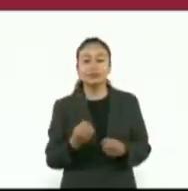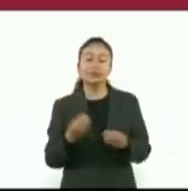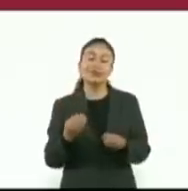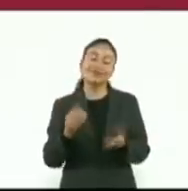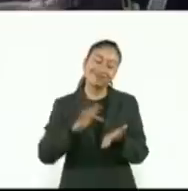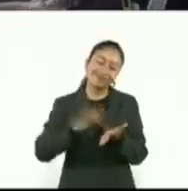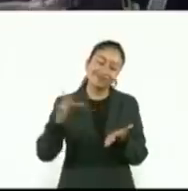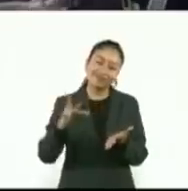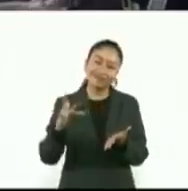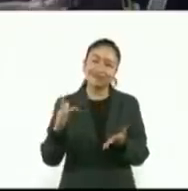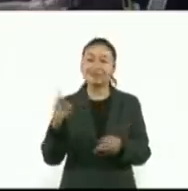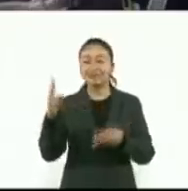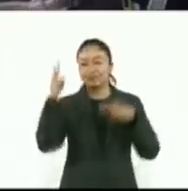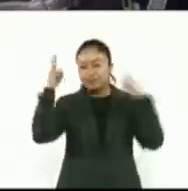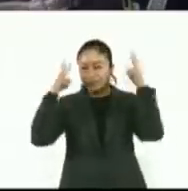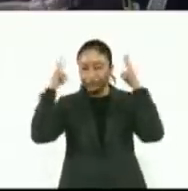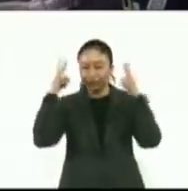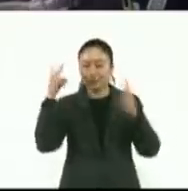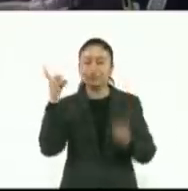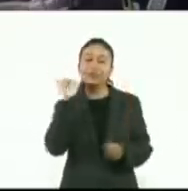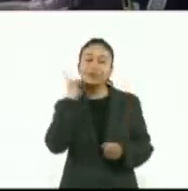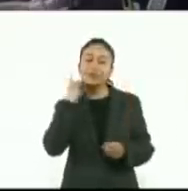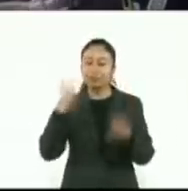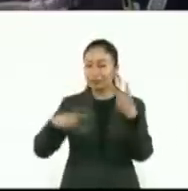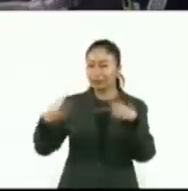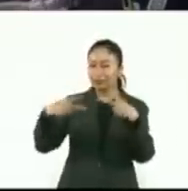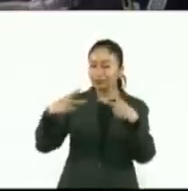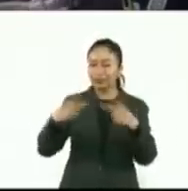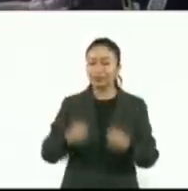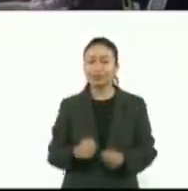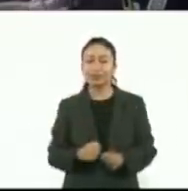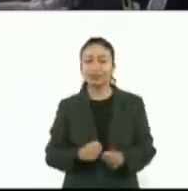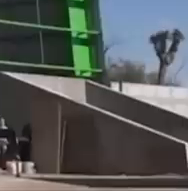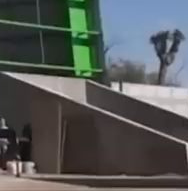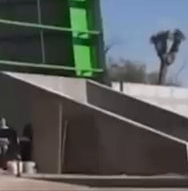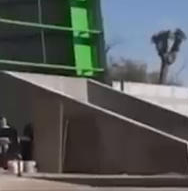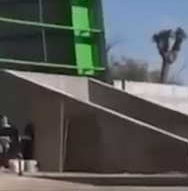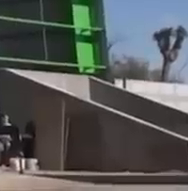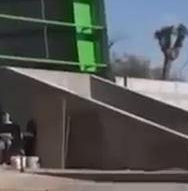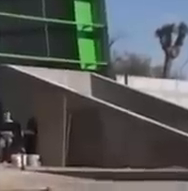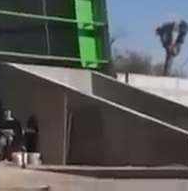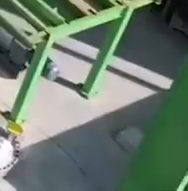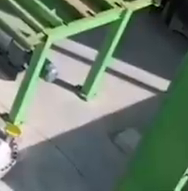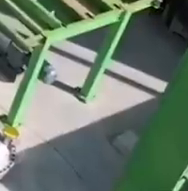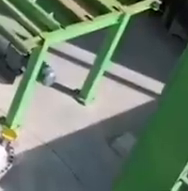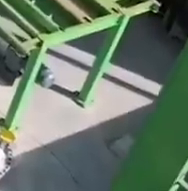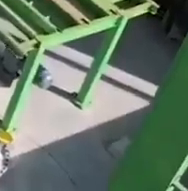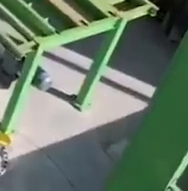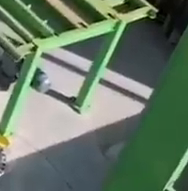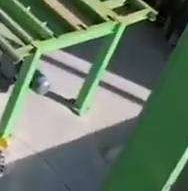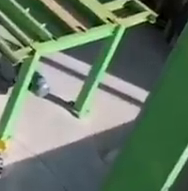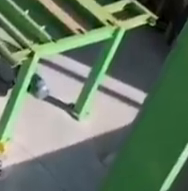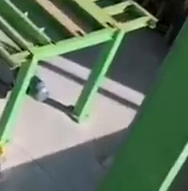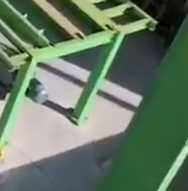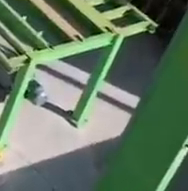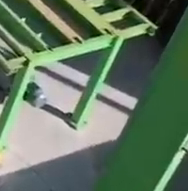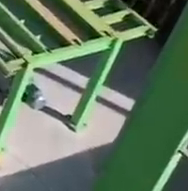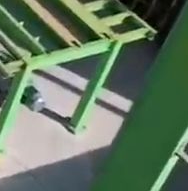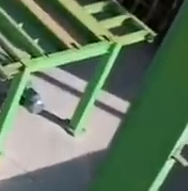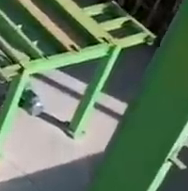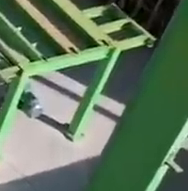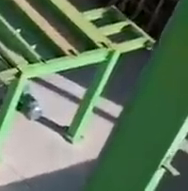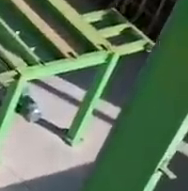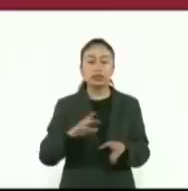de las y los diputados. Segundo, que es falso que la reforma eléctrica que ha presentado el presidente de